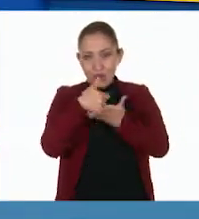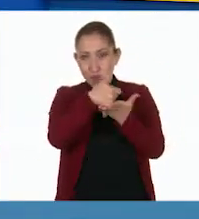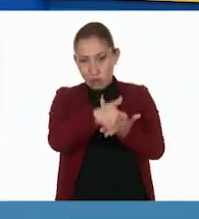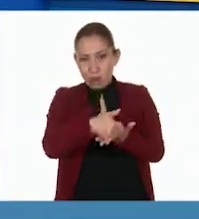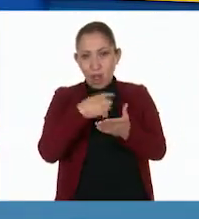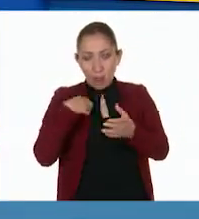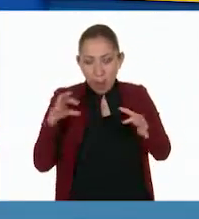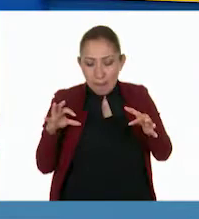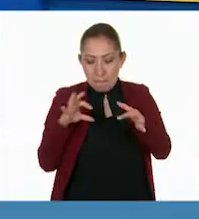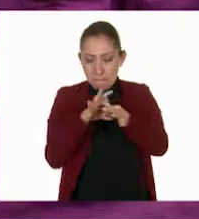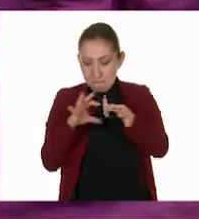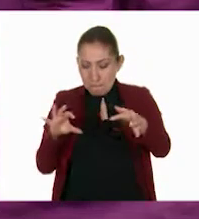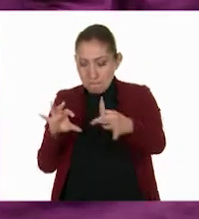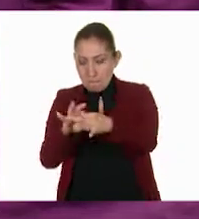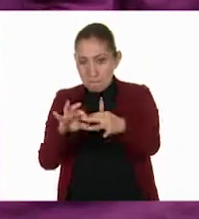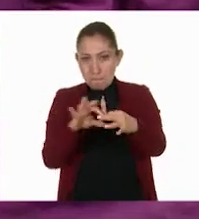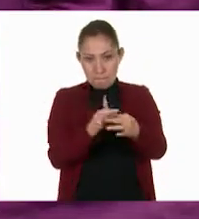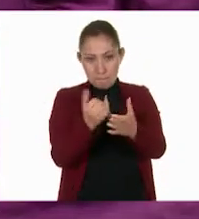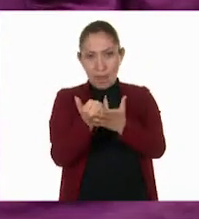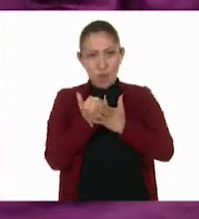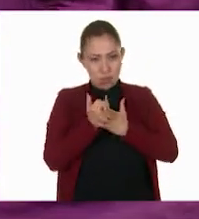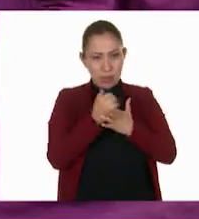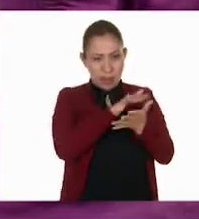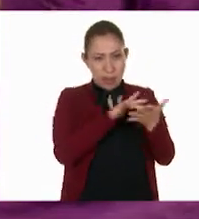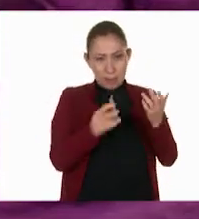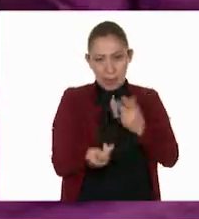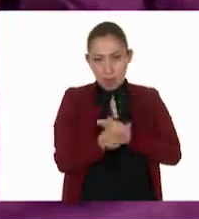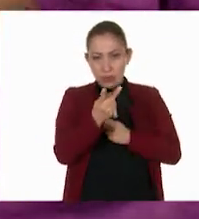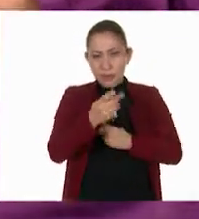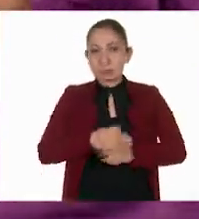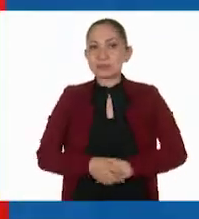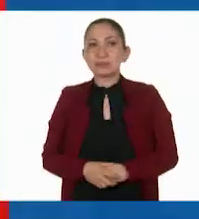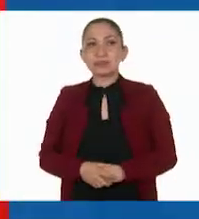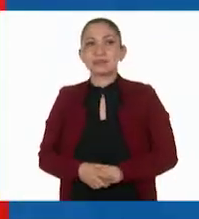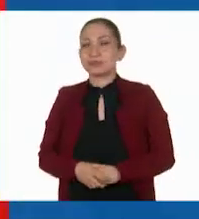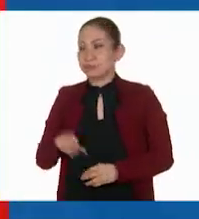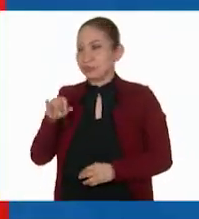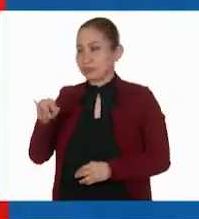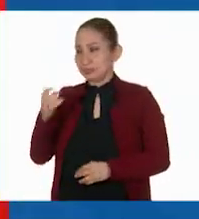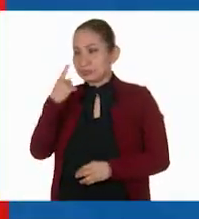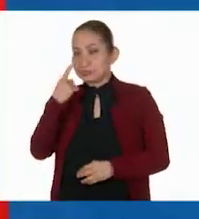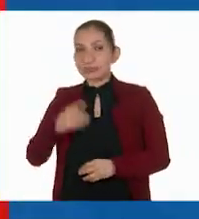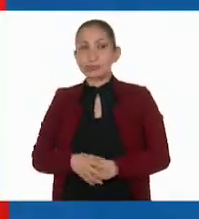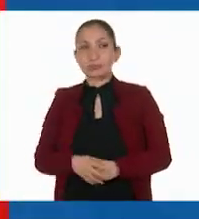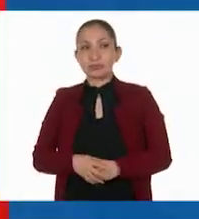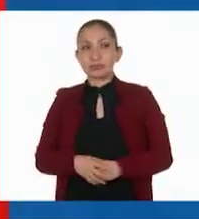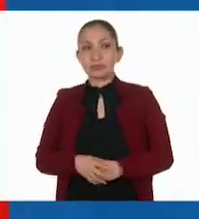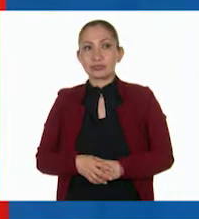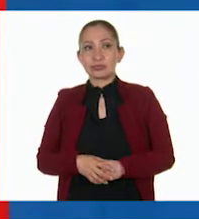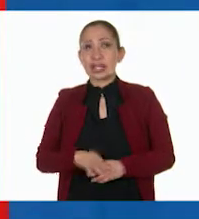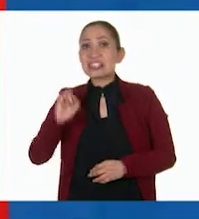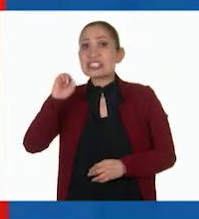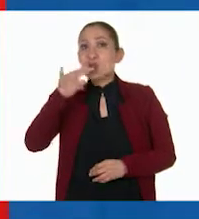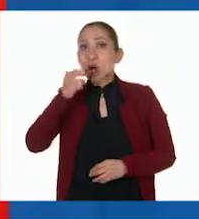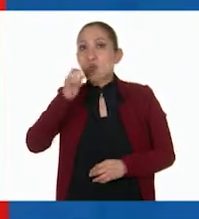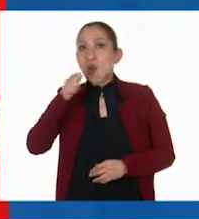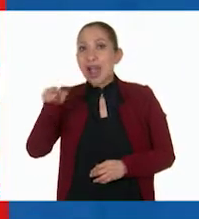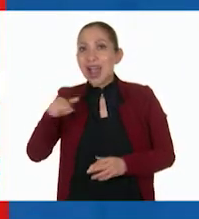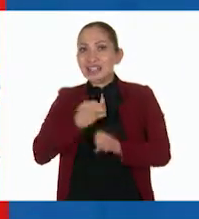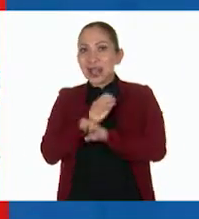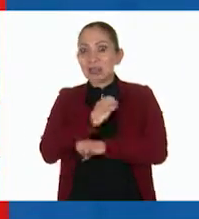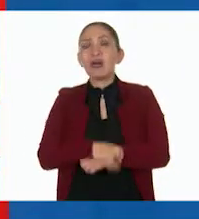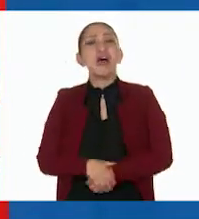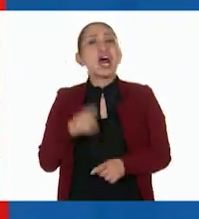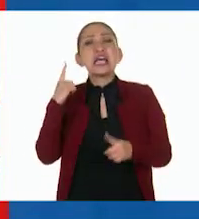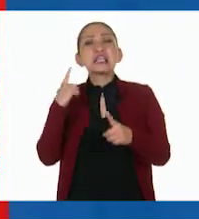seguir armando el rompecabezas. ¿Me ayudas a leer la pregunta que está en ese sobre? Claro que sí. ¡Ay, mira, nos salió Chihuahua!